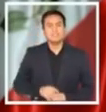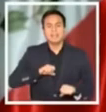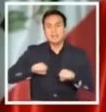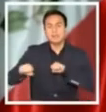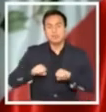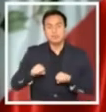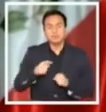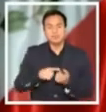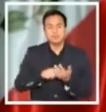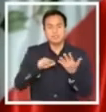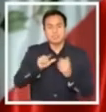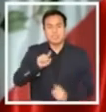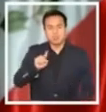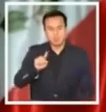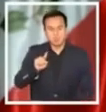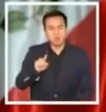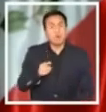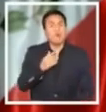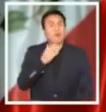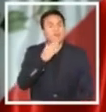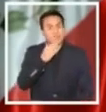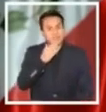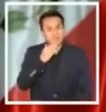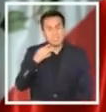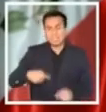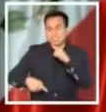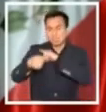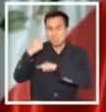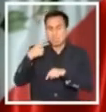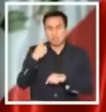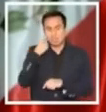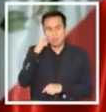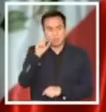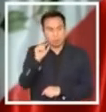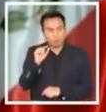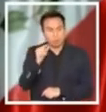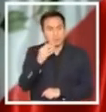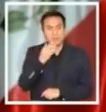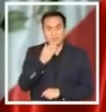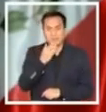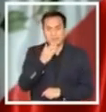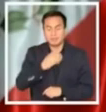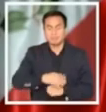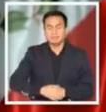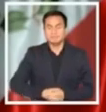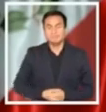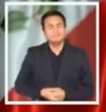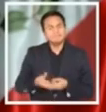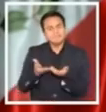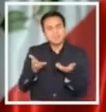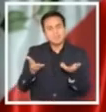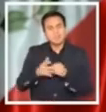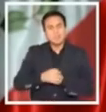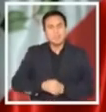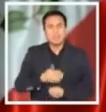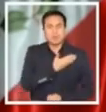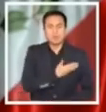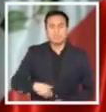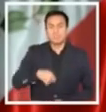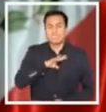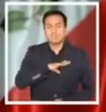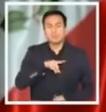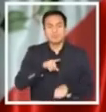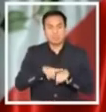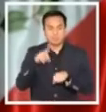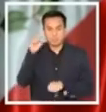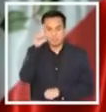terremoto de 1971, y a su vez, una historia quizás menos conocida, es que el gobierno chileno, aún en los